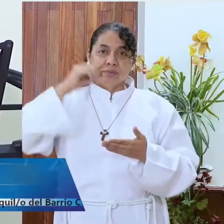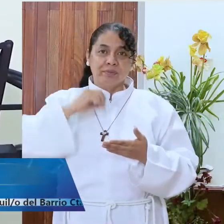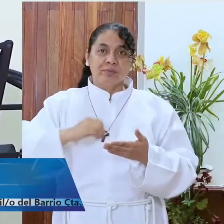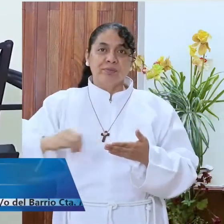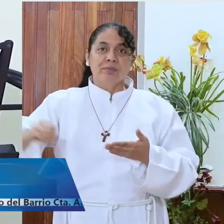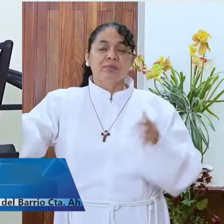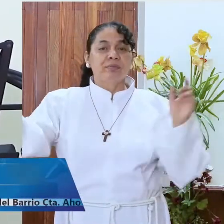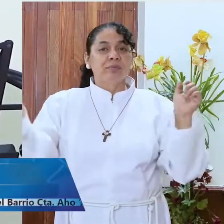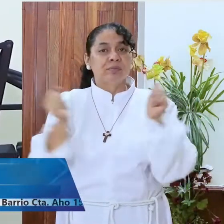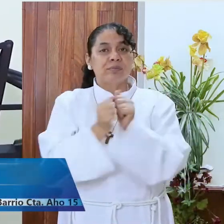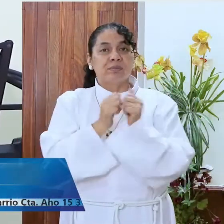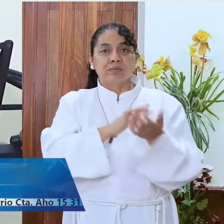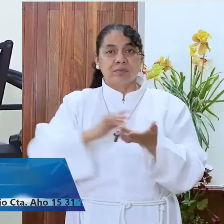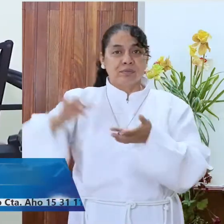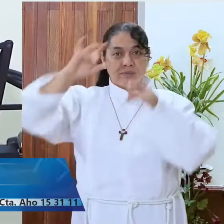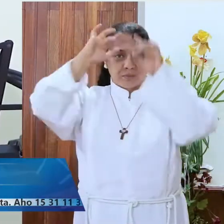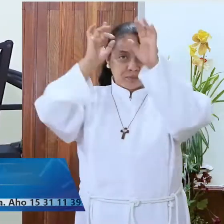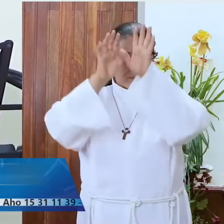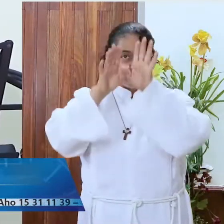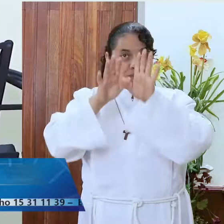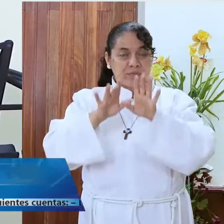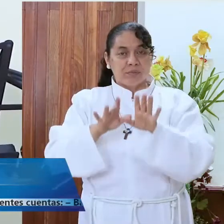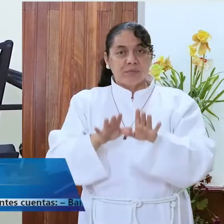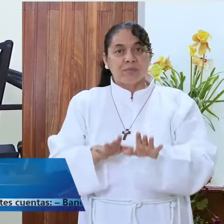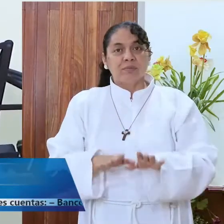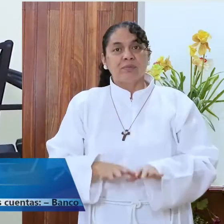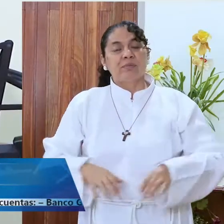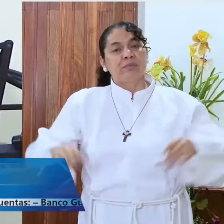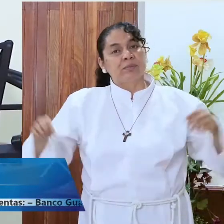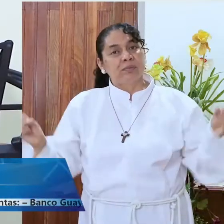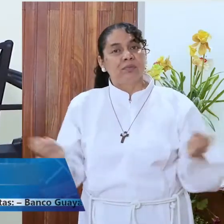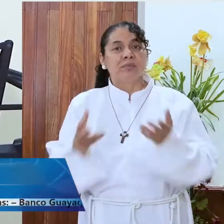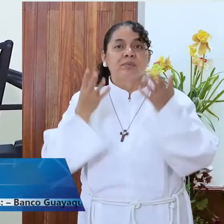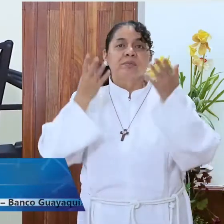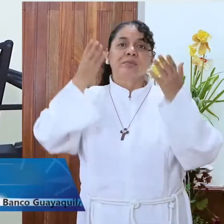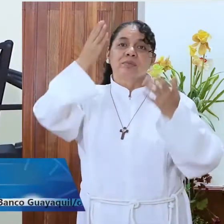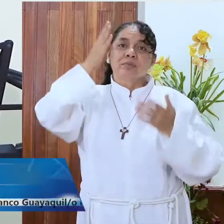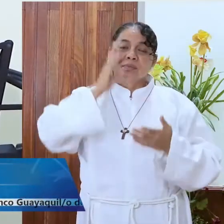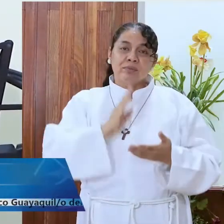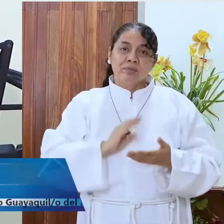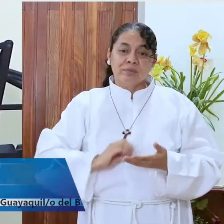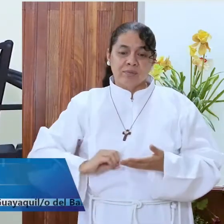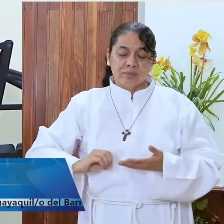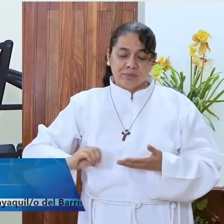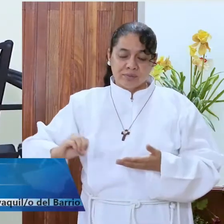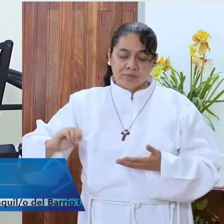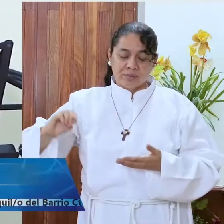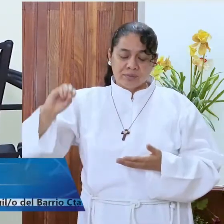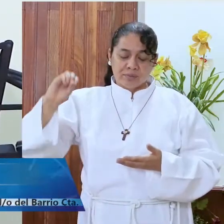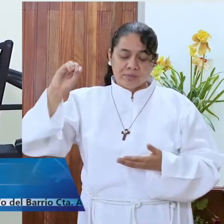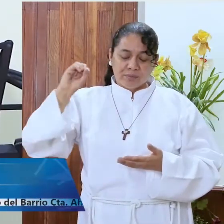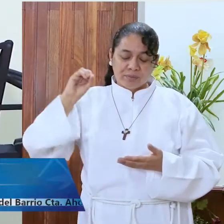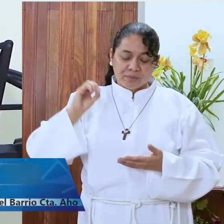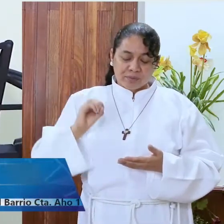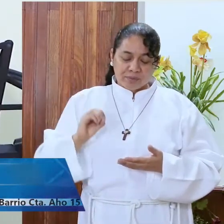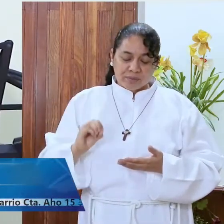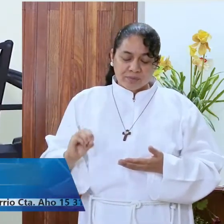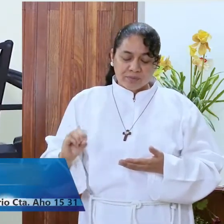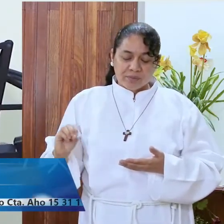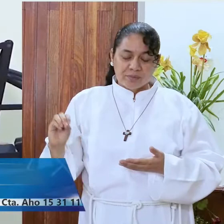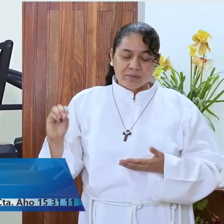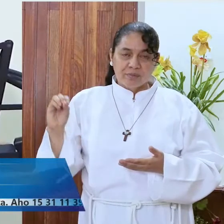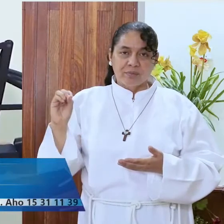con él tu santo en la gloria de dios